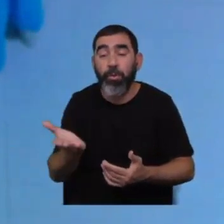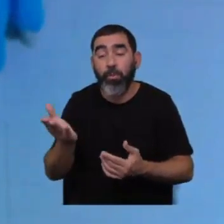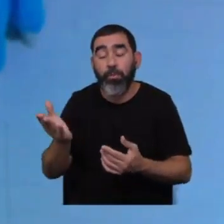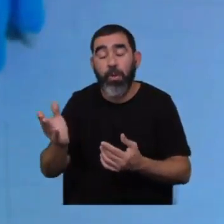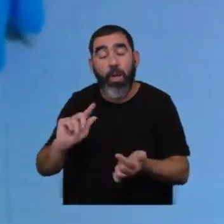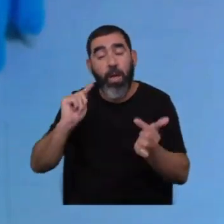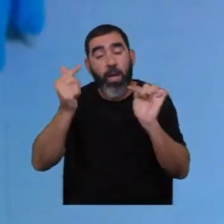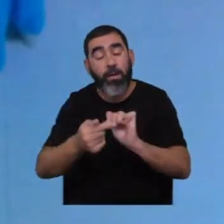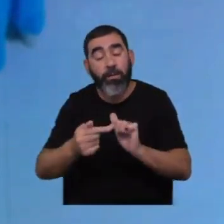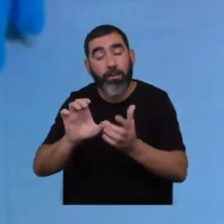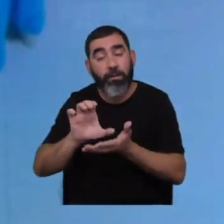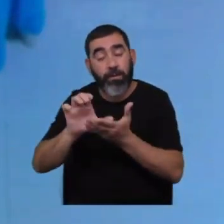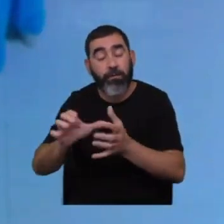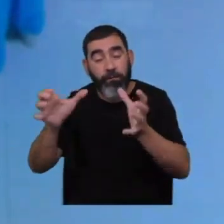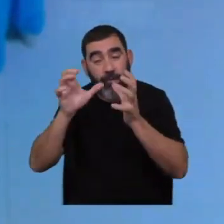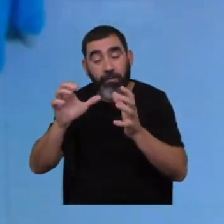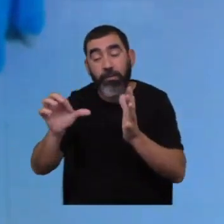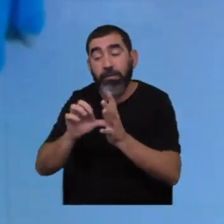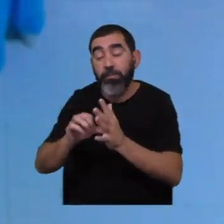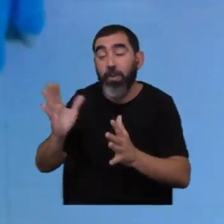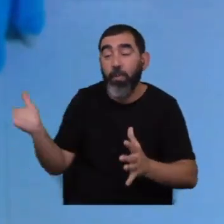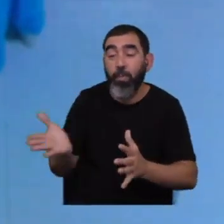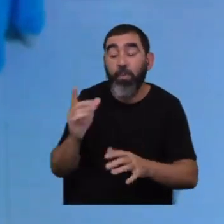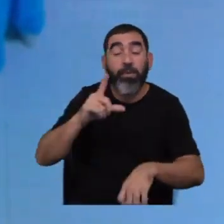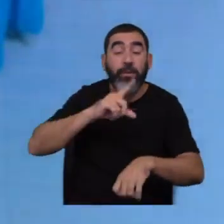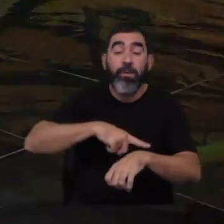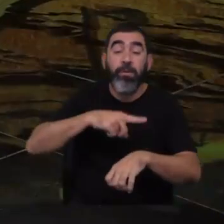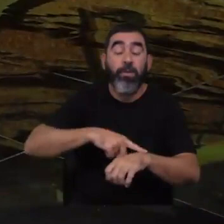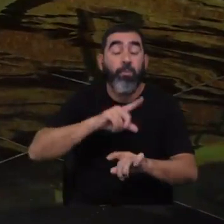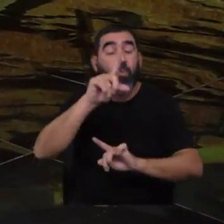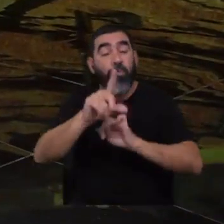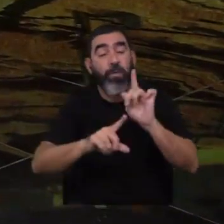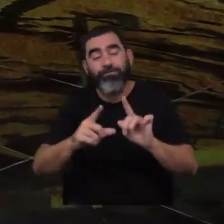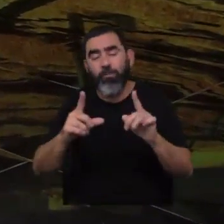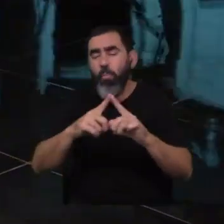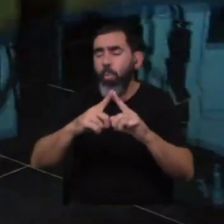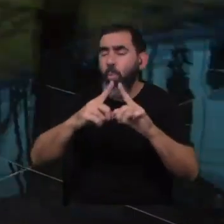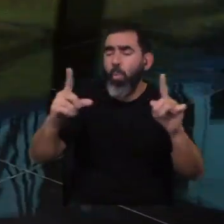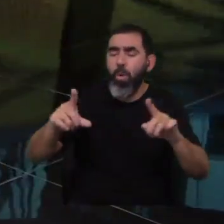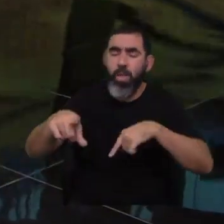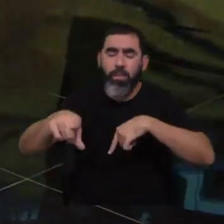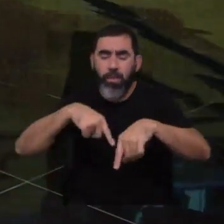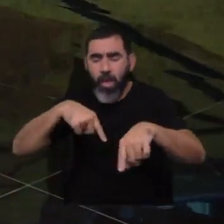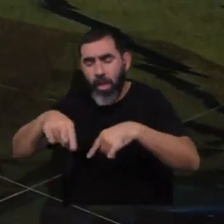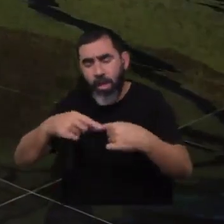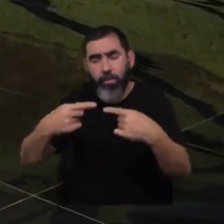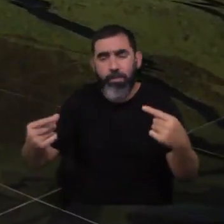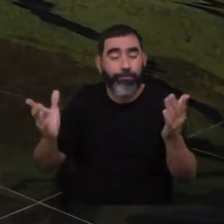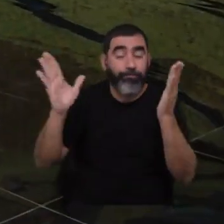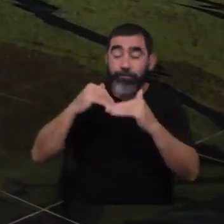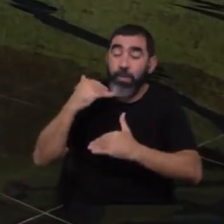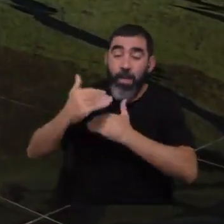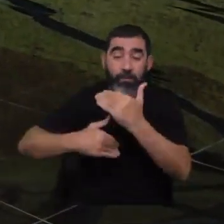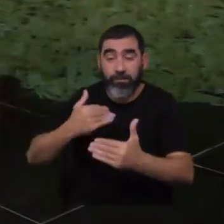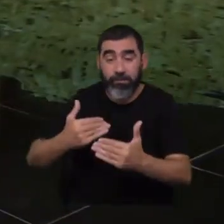la inversión de riesgo. Si uno le pregunta al sistema productivo, dice los tiempos de la academia son muy largos, la burocracia es tremenda y no podemos